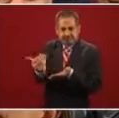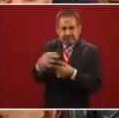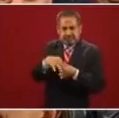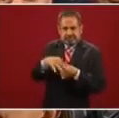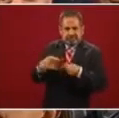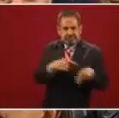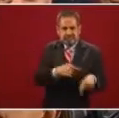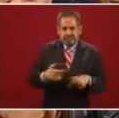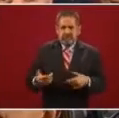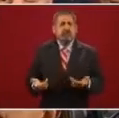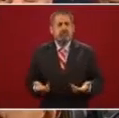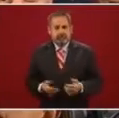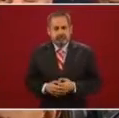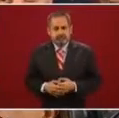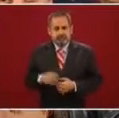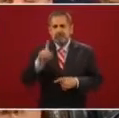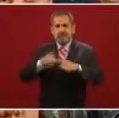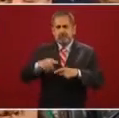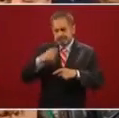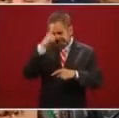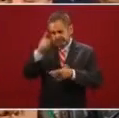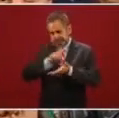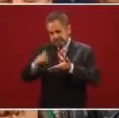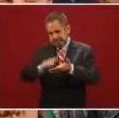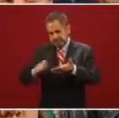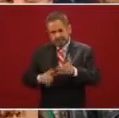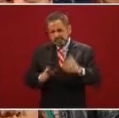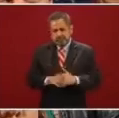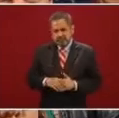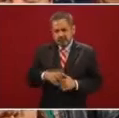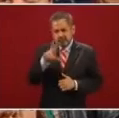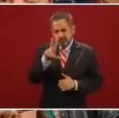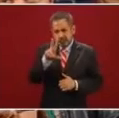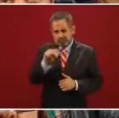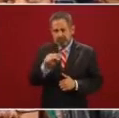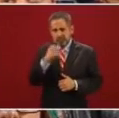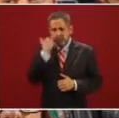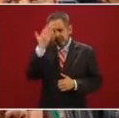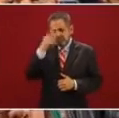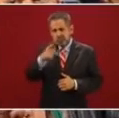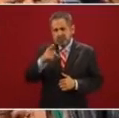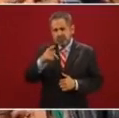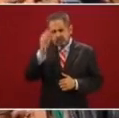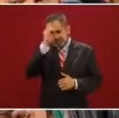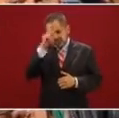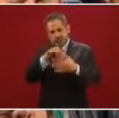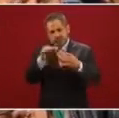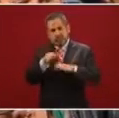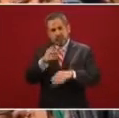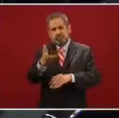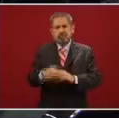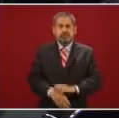lado. No sé quién haya redactado eso, pero no quisiera escuchar sus piensos sobre ese